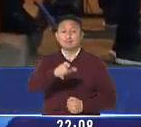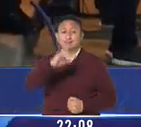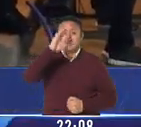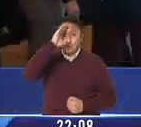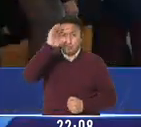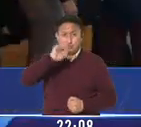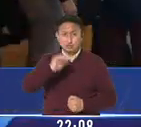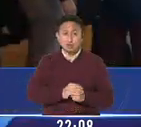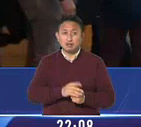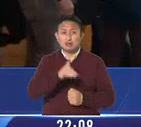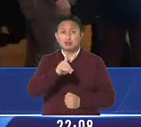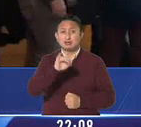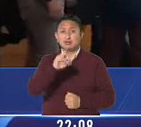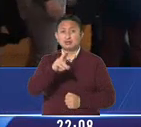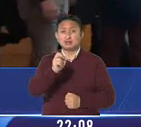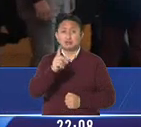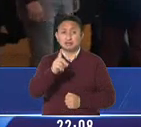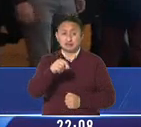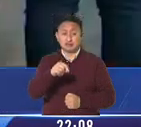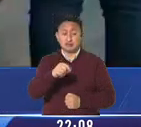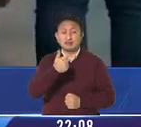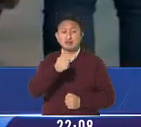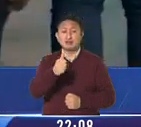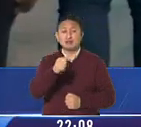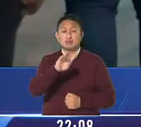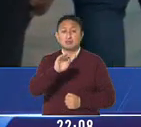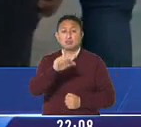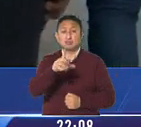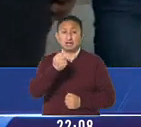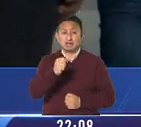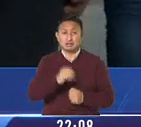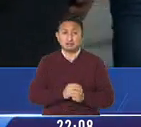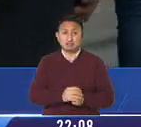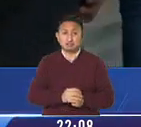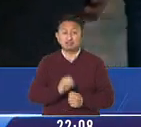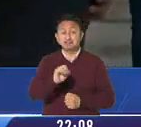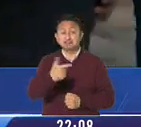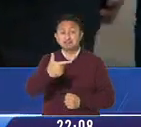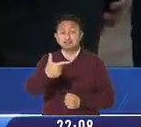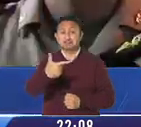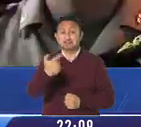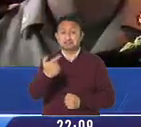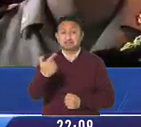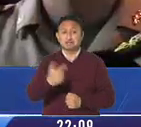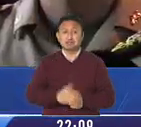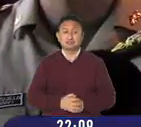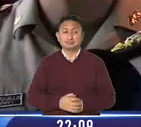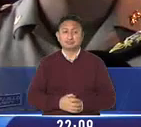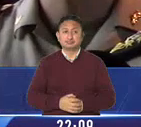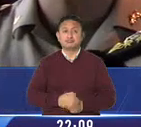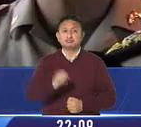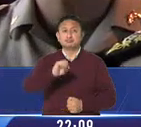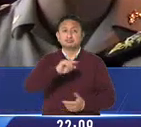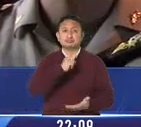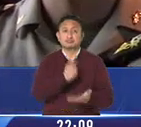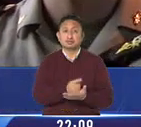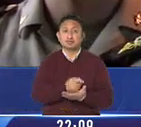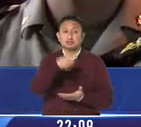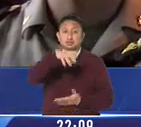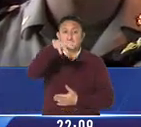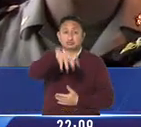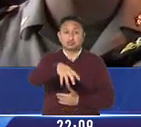criminalística y en la SEC levantó 10 indicios balísticos de un arma 9 milímetros. Sí, bueno, en la provincia